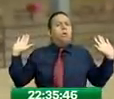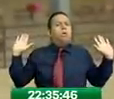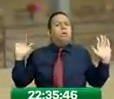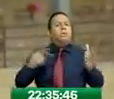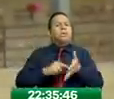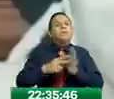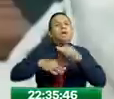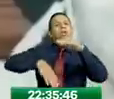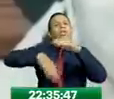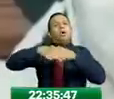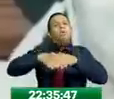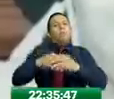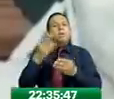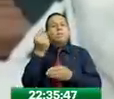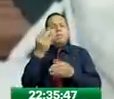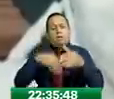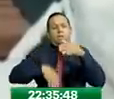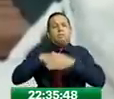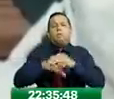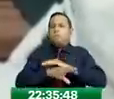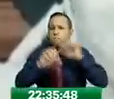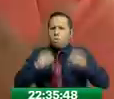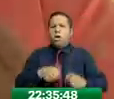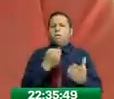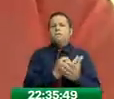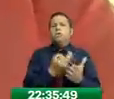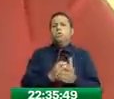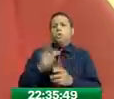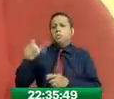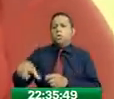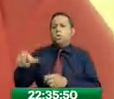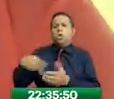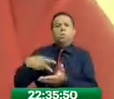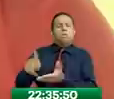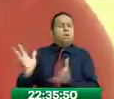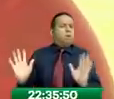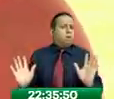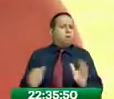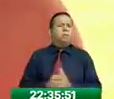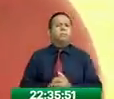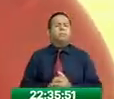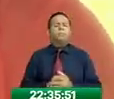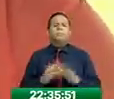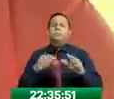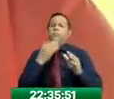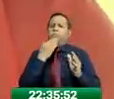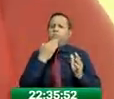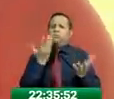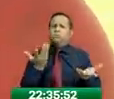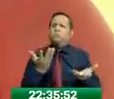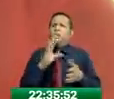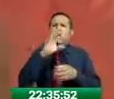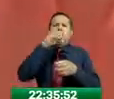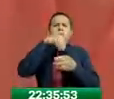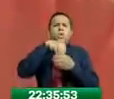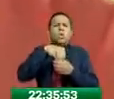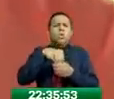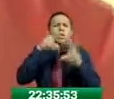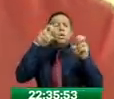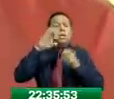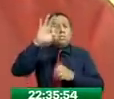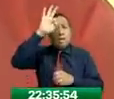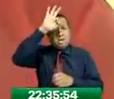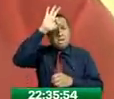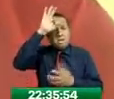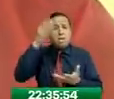para el personal que laboraba en plena pandemia. Se viene incluyendo valores que el IES no cubre, que son personal